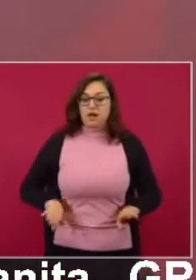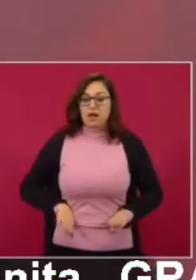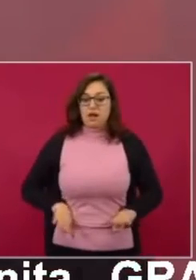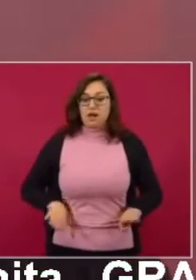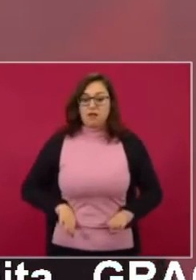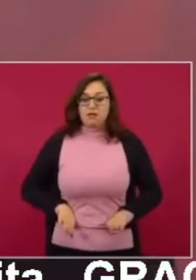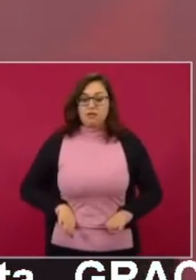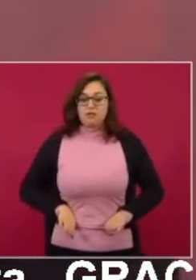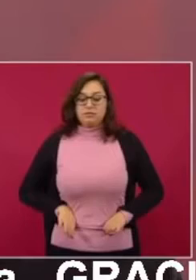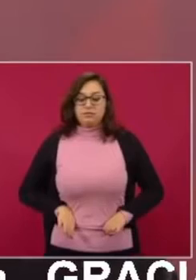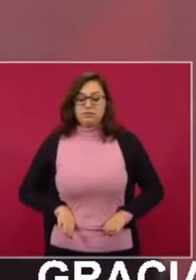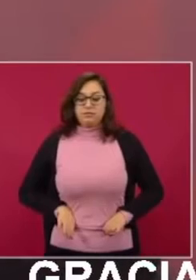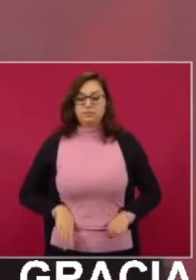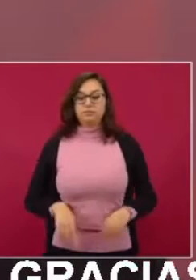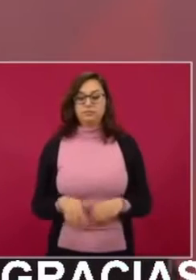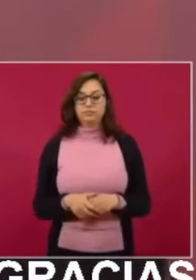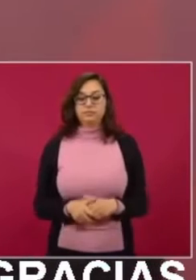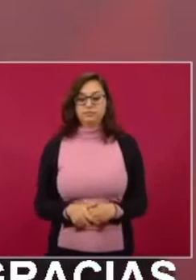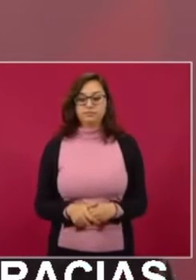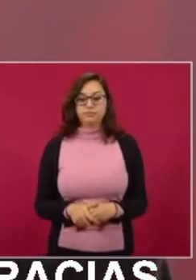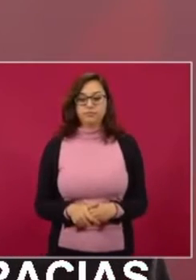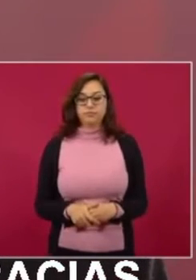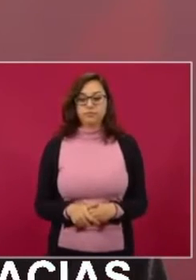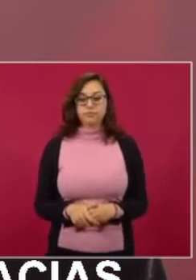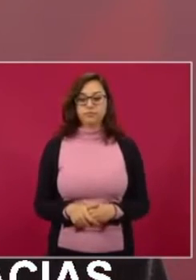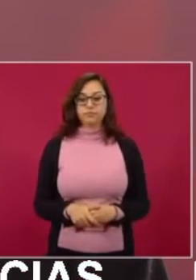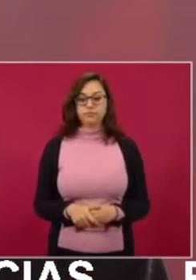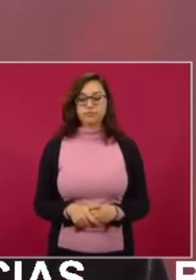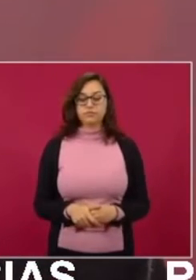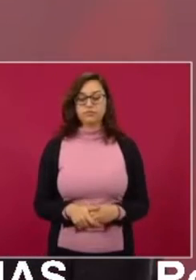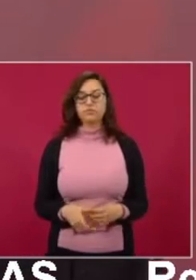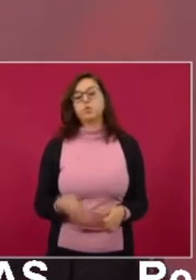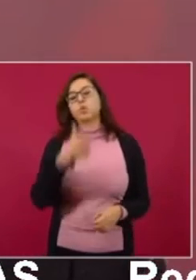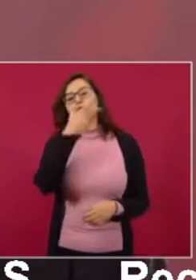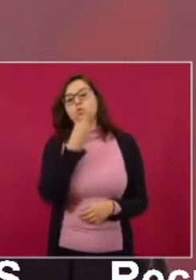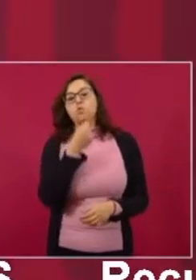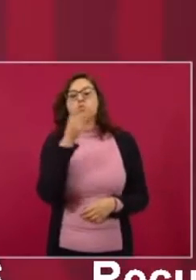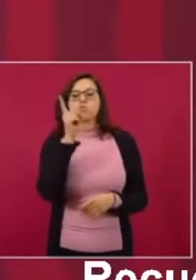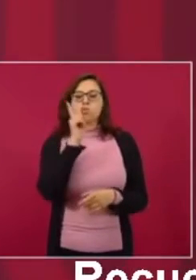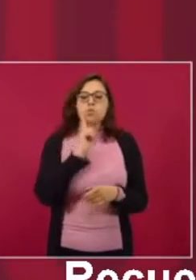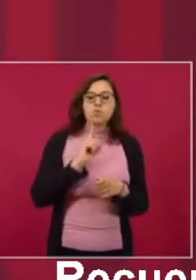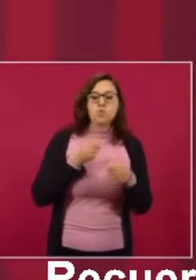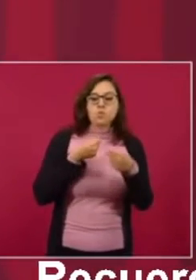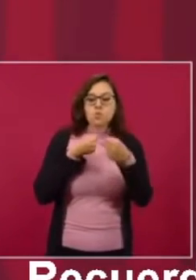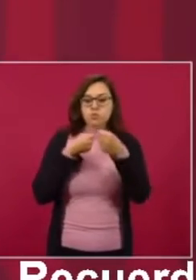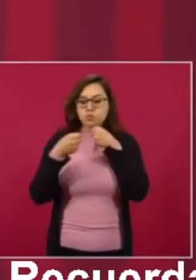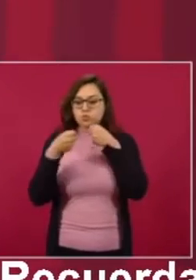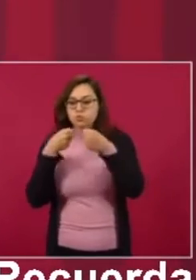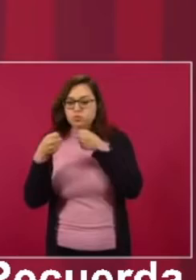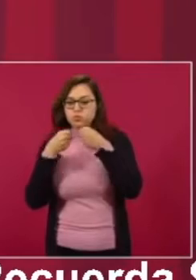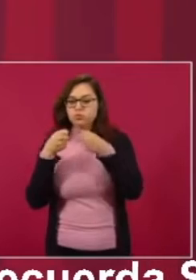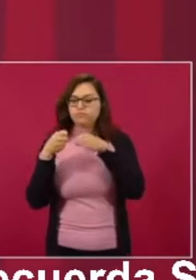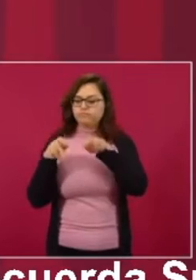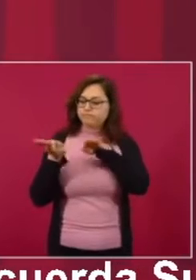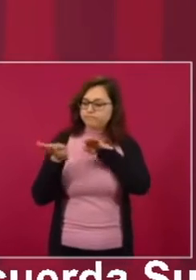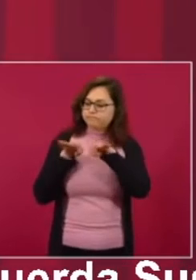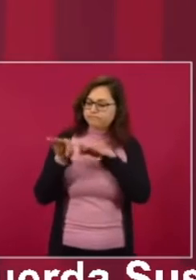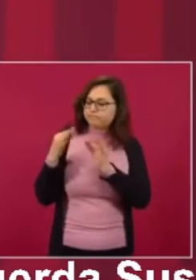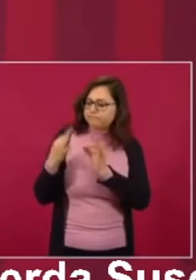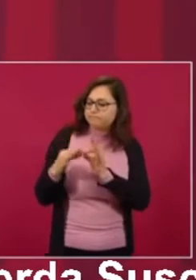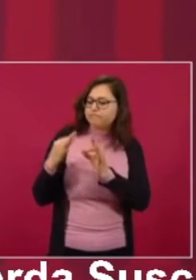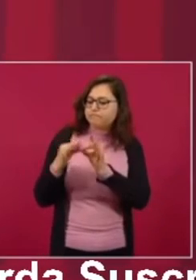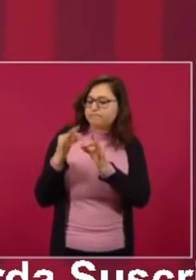son muy pocos los periodistas mujeres y hombres se están cumpliendo